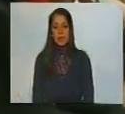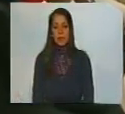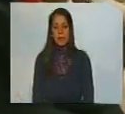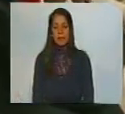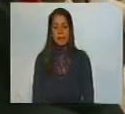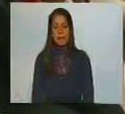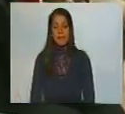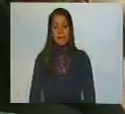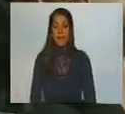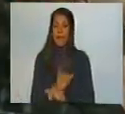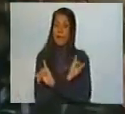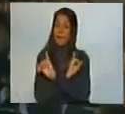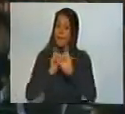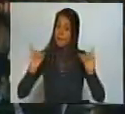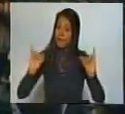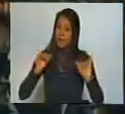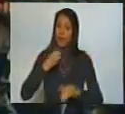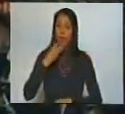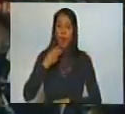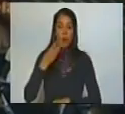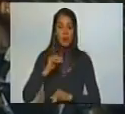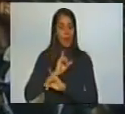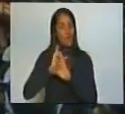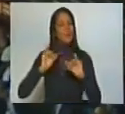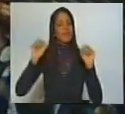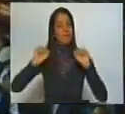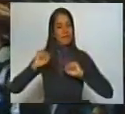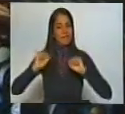Bueno, ahora sí se acabaron los cuentos.